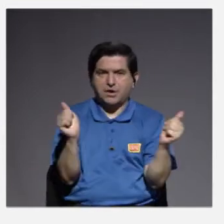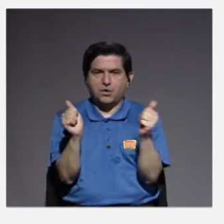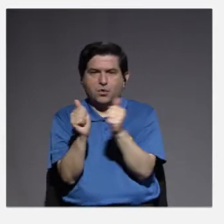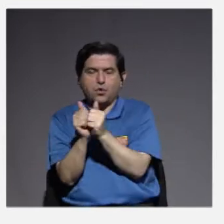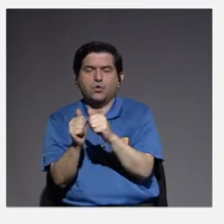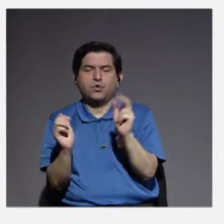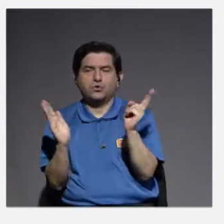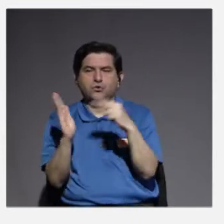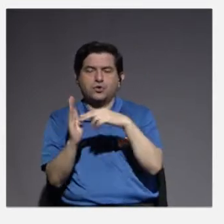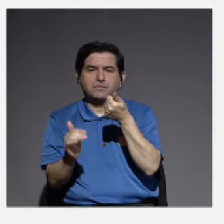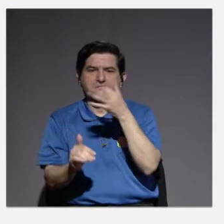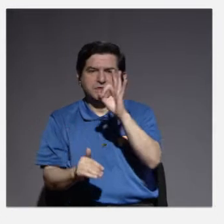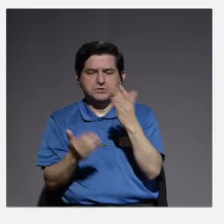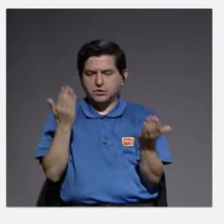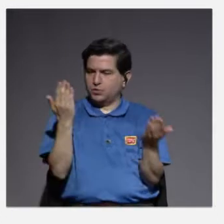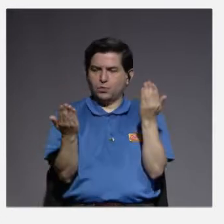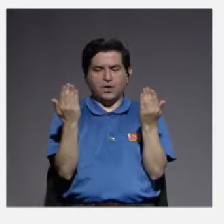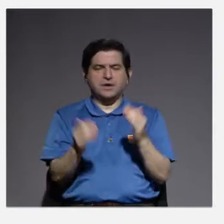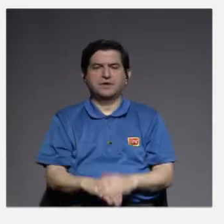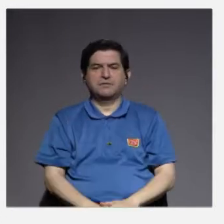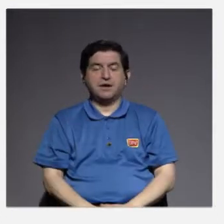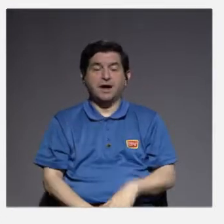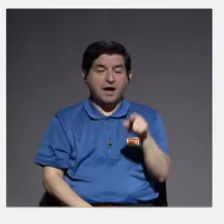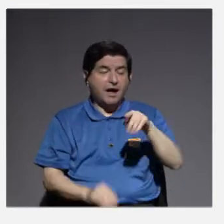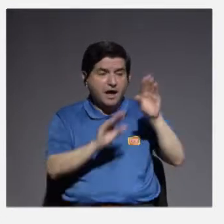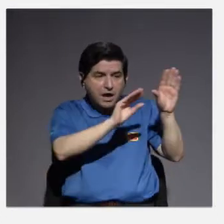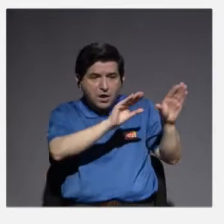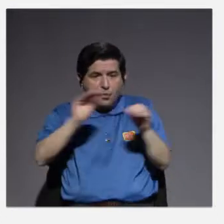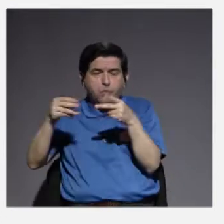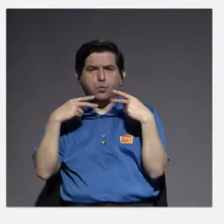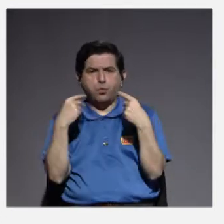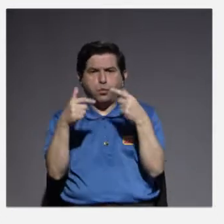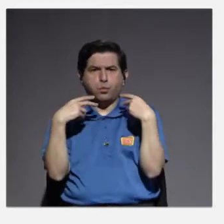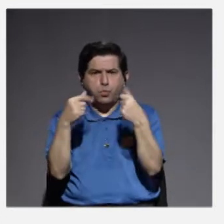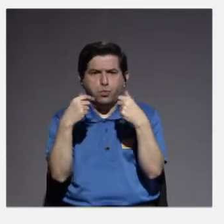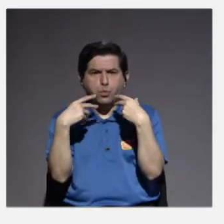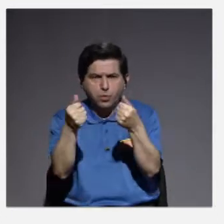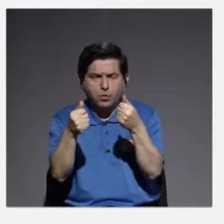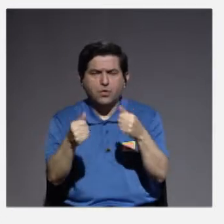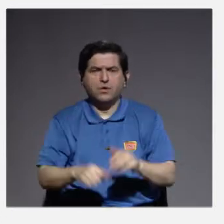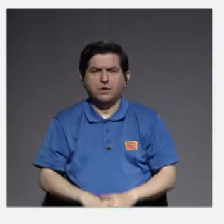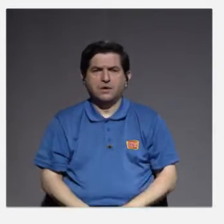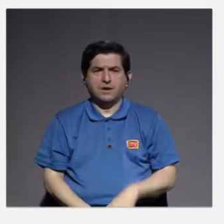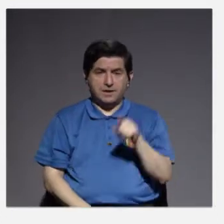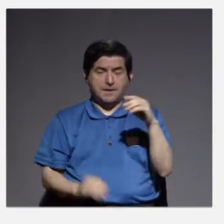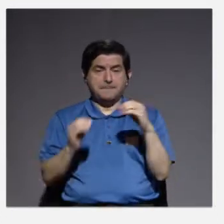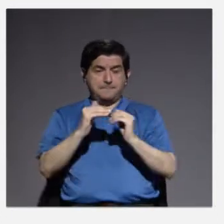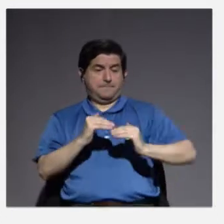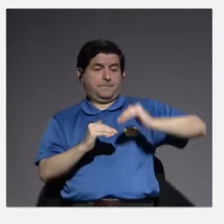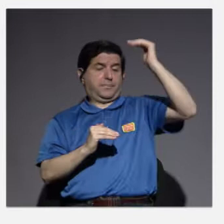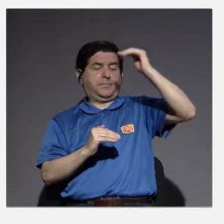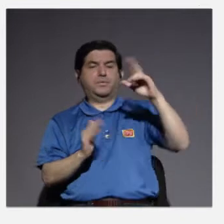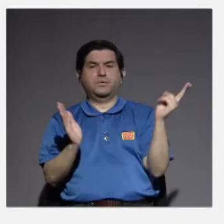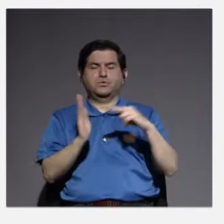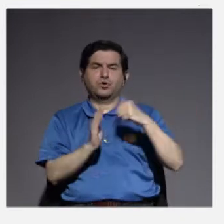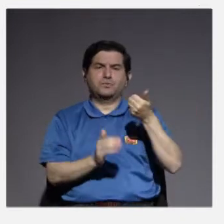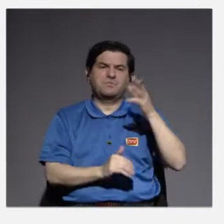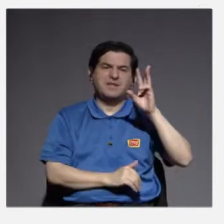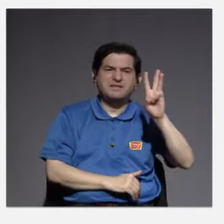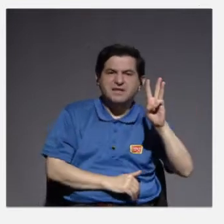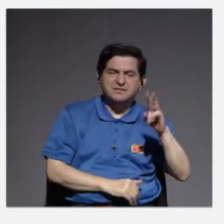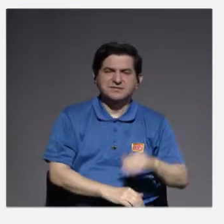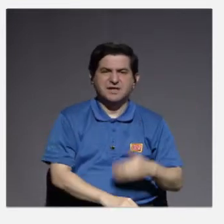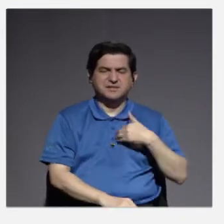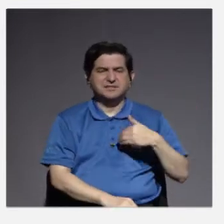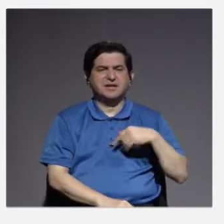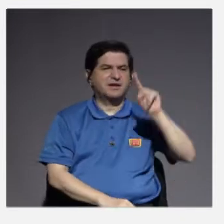al 2019. Y lo que se puede ver es cómo migraron las velocidades en este periodo a velocidades mucho más altas. En el 2016